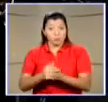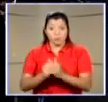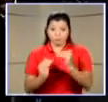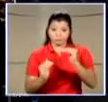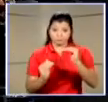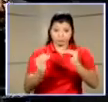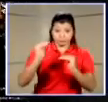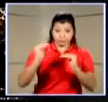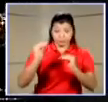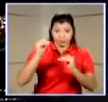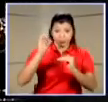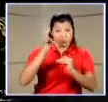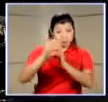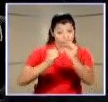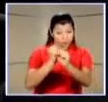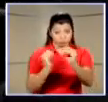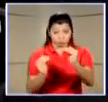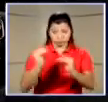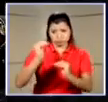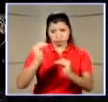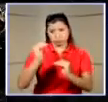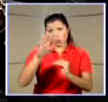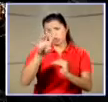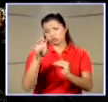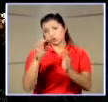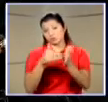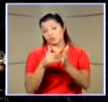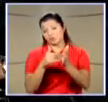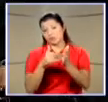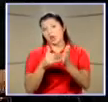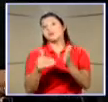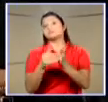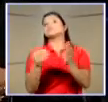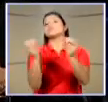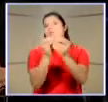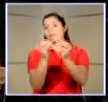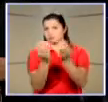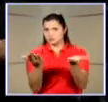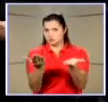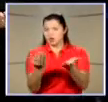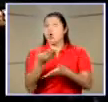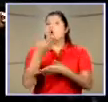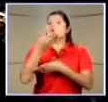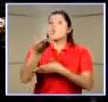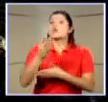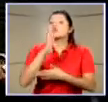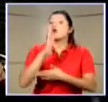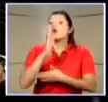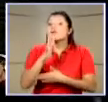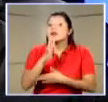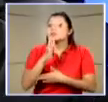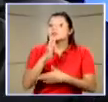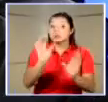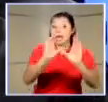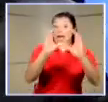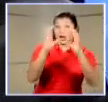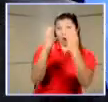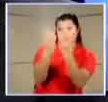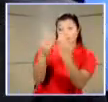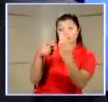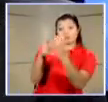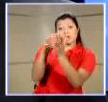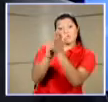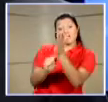de que un grupo de diputados en la comisión está haciendo un recorte de 100.000 millones, que al